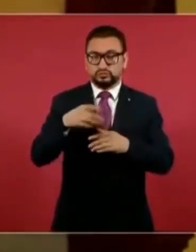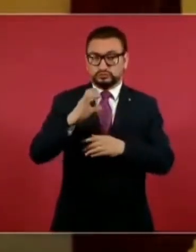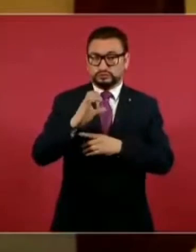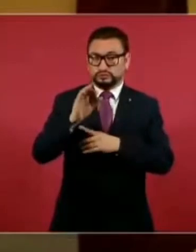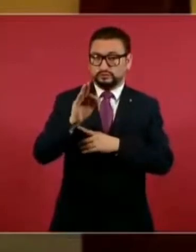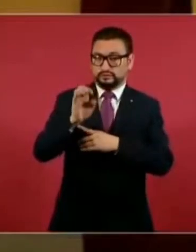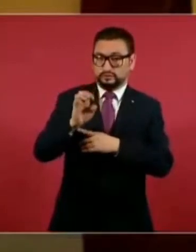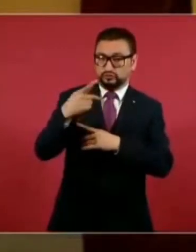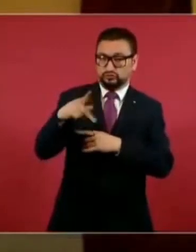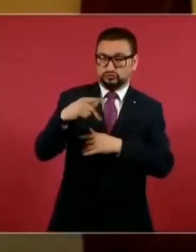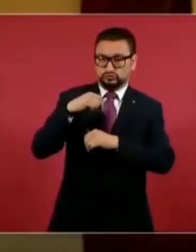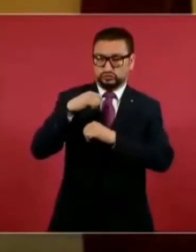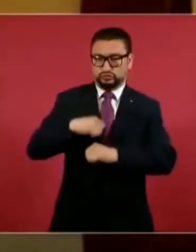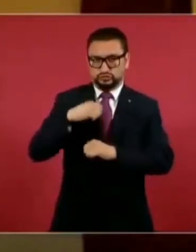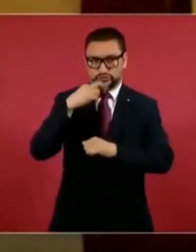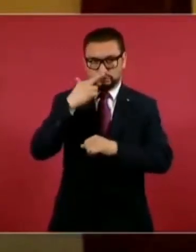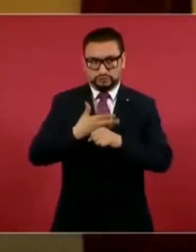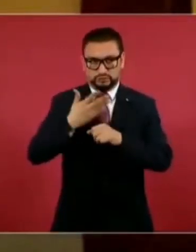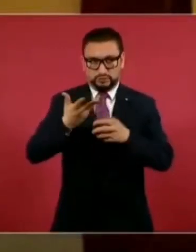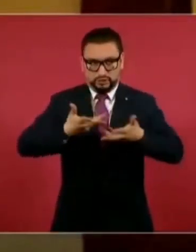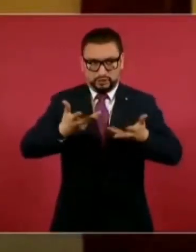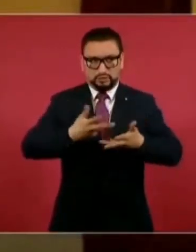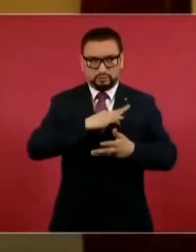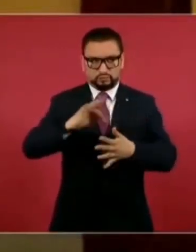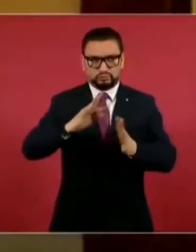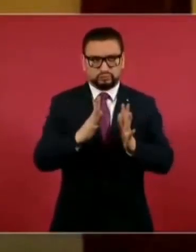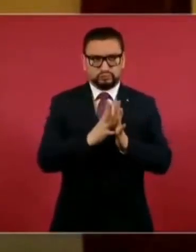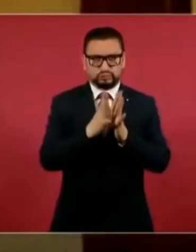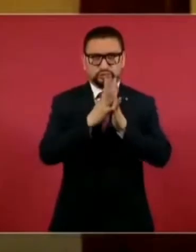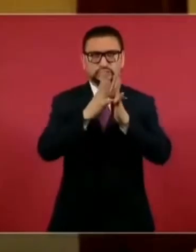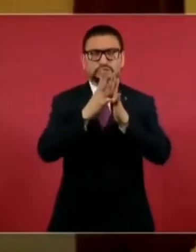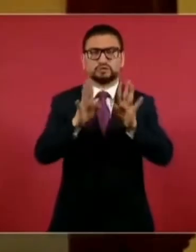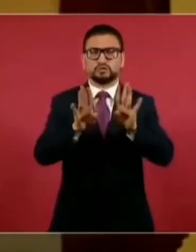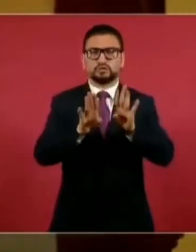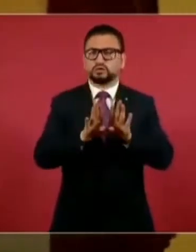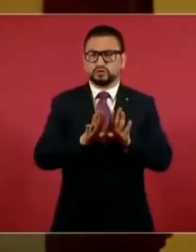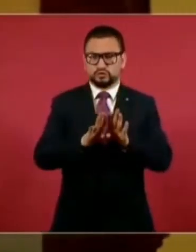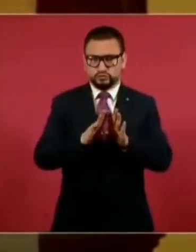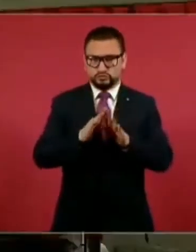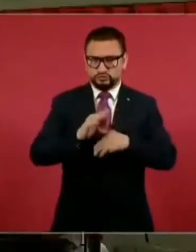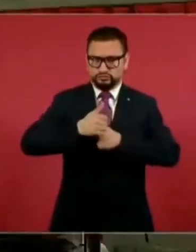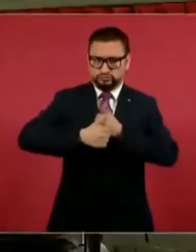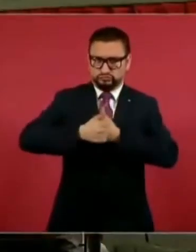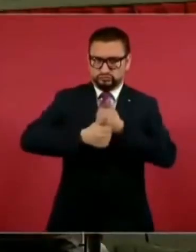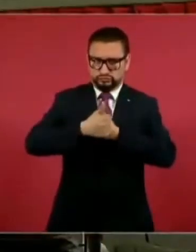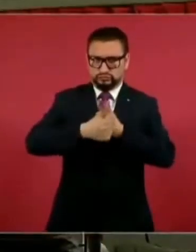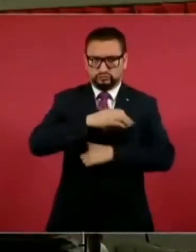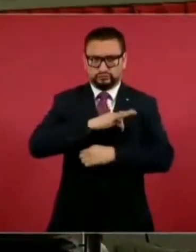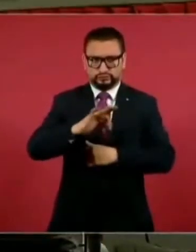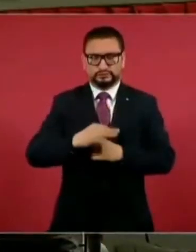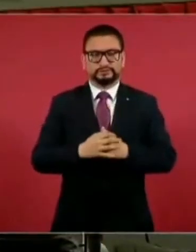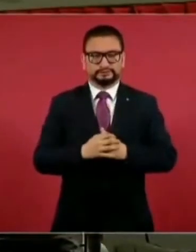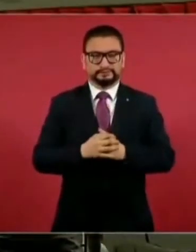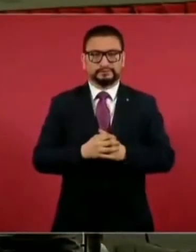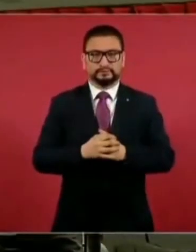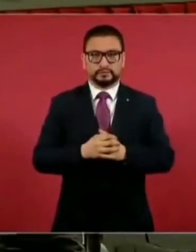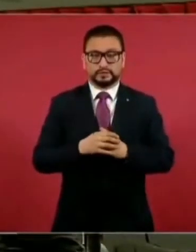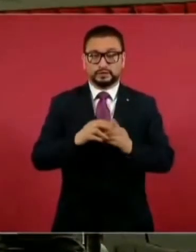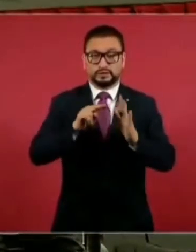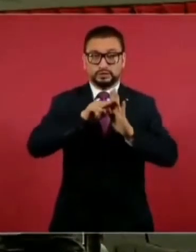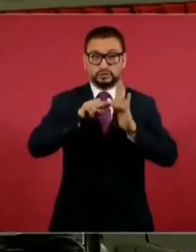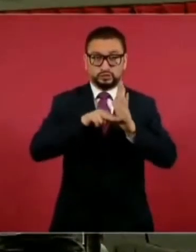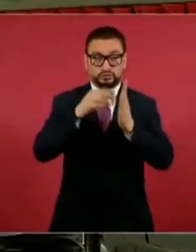tiene CFE para poder tener una participación en un esquema de completa competencia. El marco